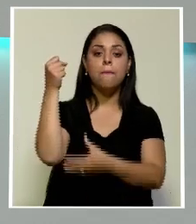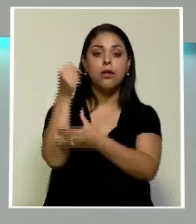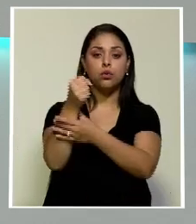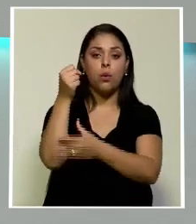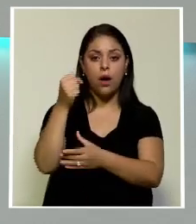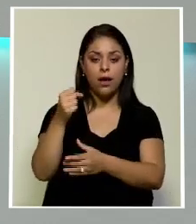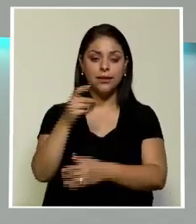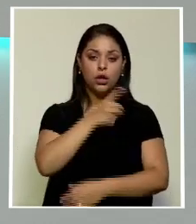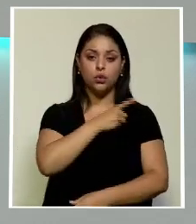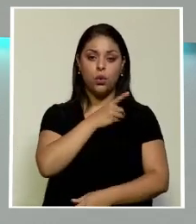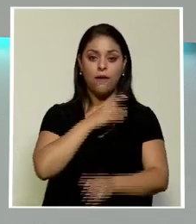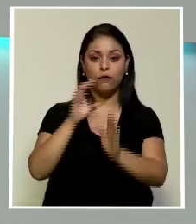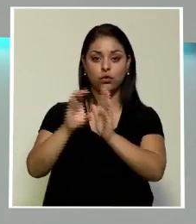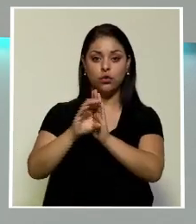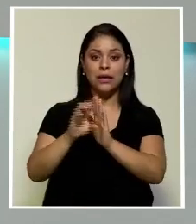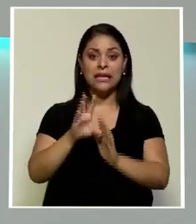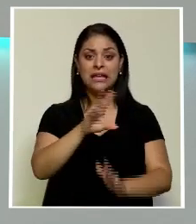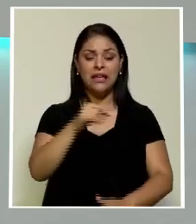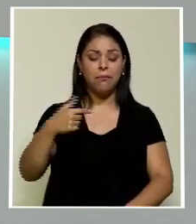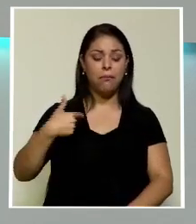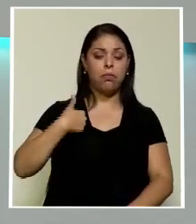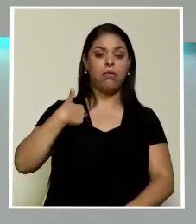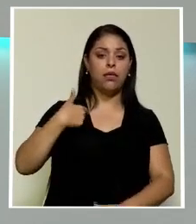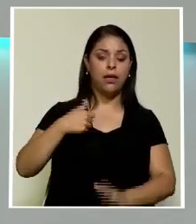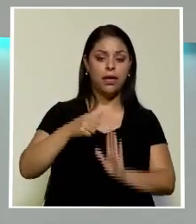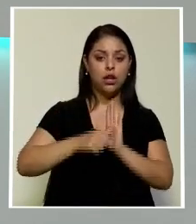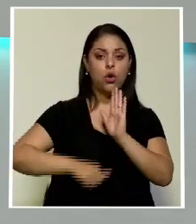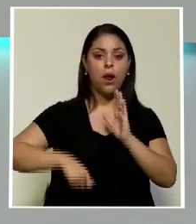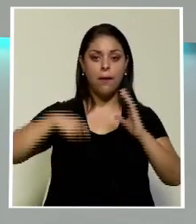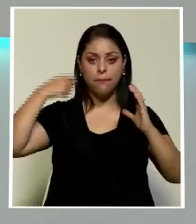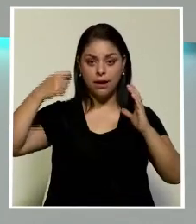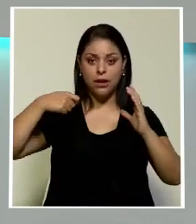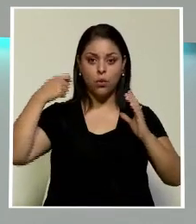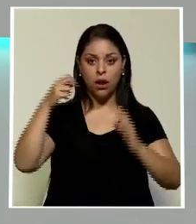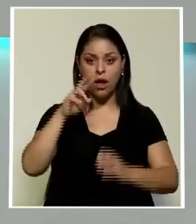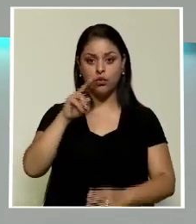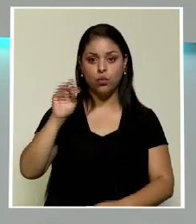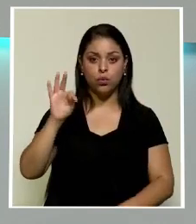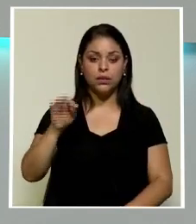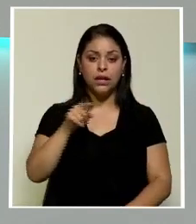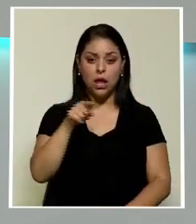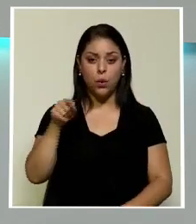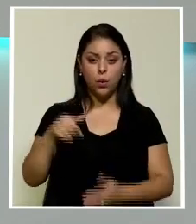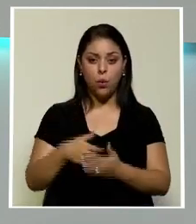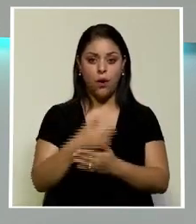al director durante el rodaje de la película Rust en Nuevo México, en Estados Unidos.